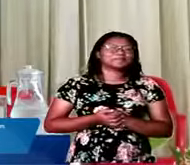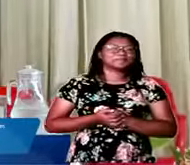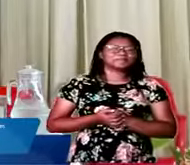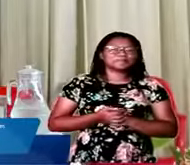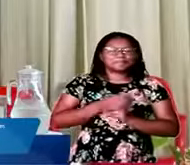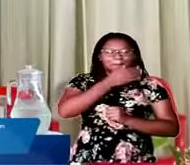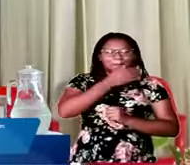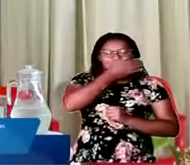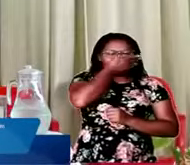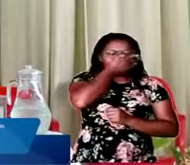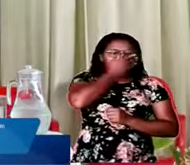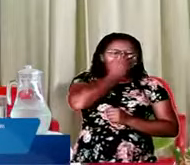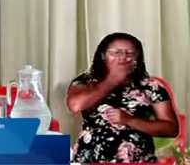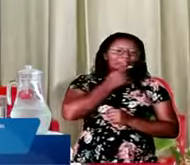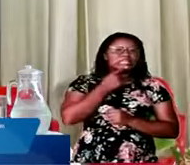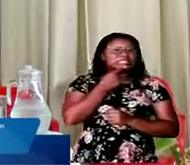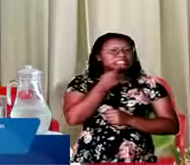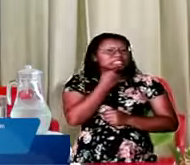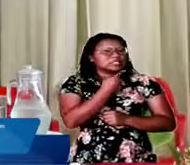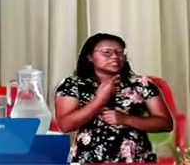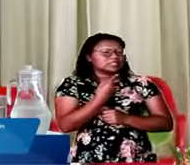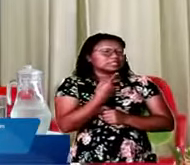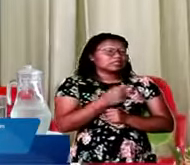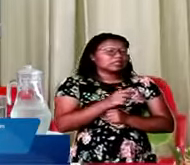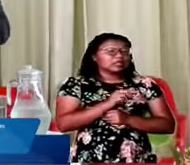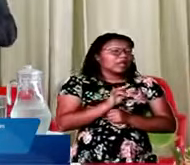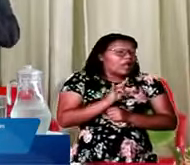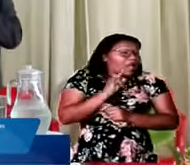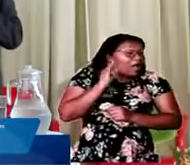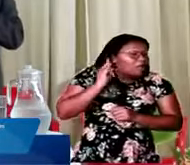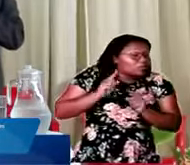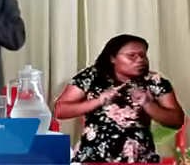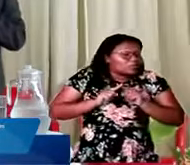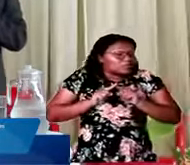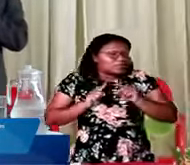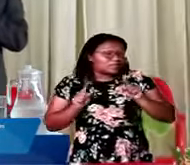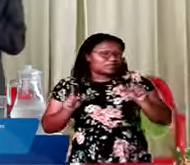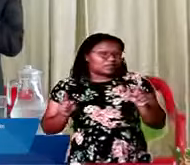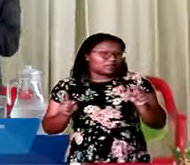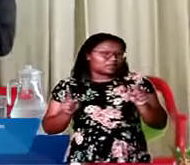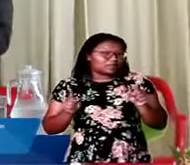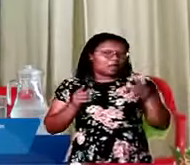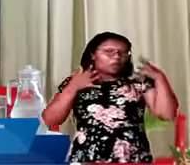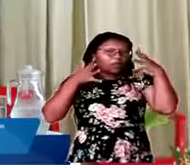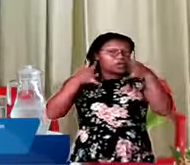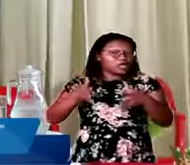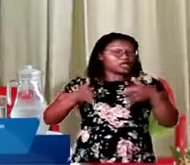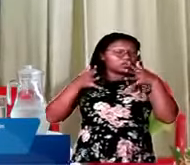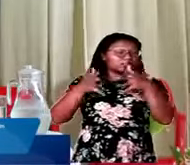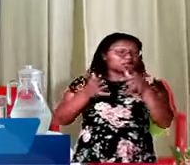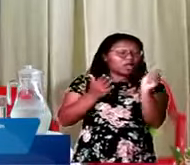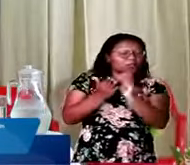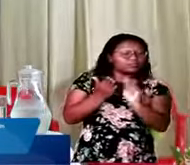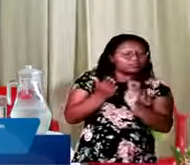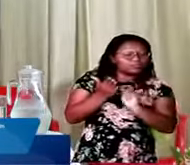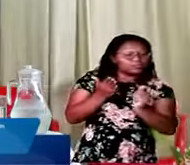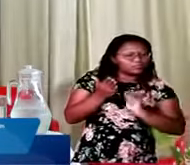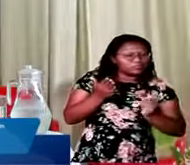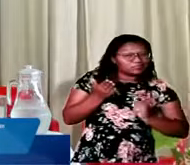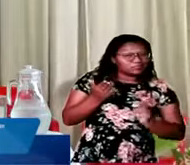Si él dice algo diferente a lo que está escrito en la Torá,